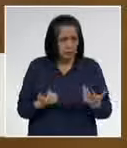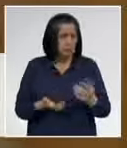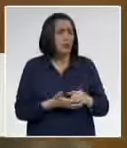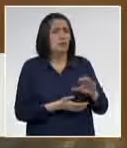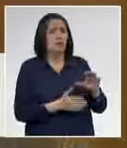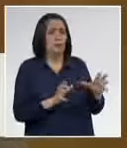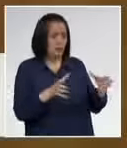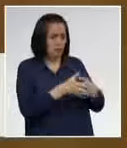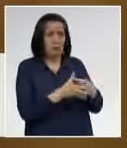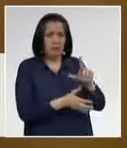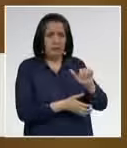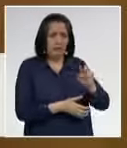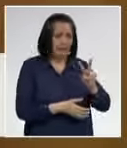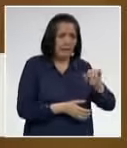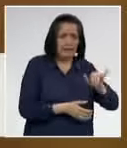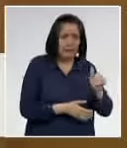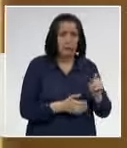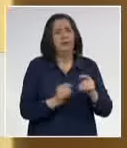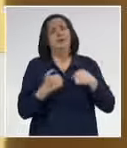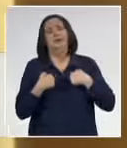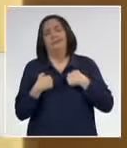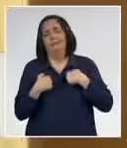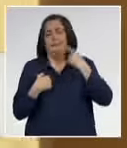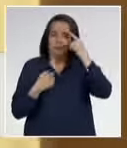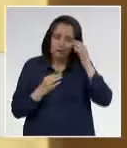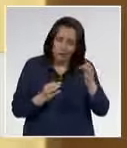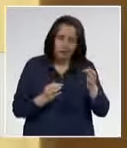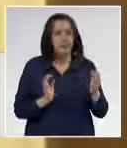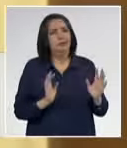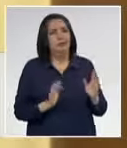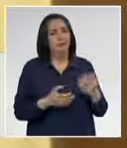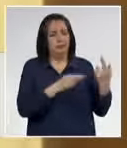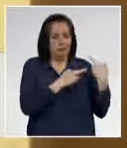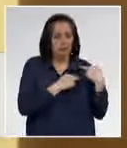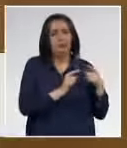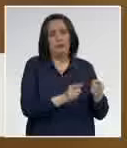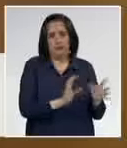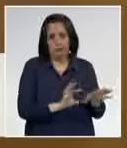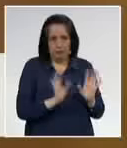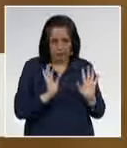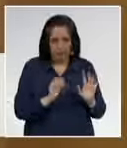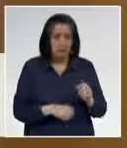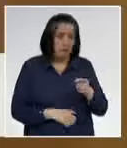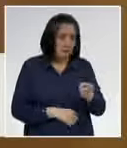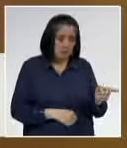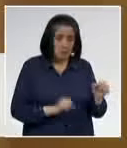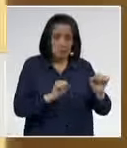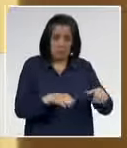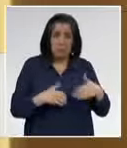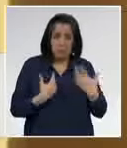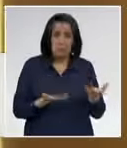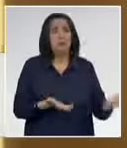favor, creo que han actuado de verdad con responsabilidad. Porque ellos hubieran podido